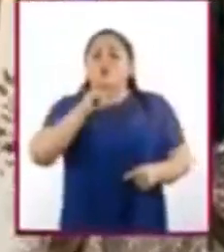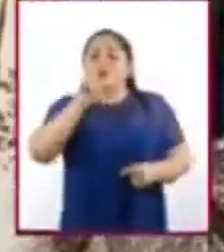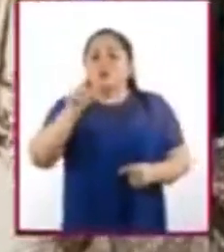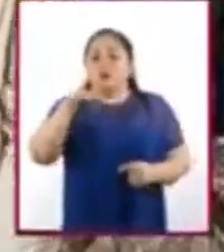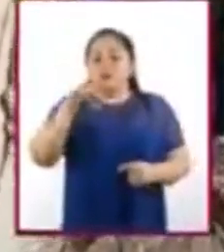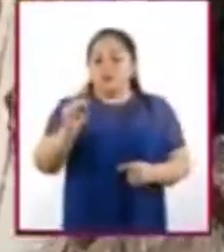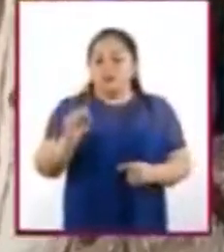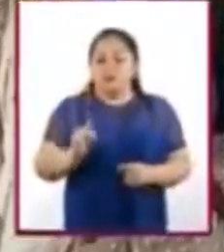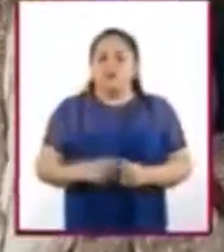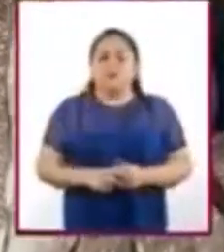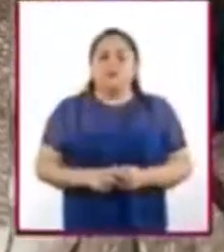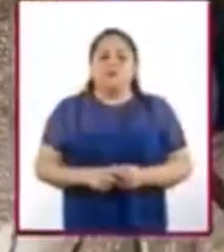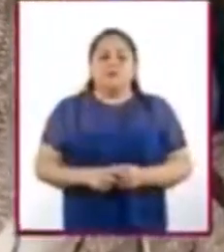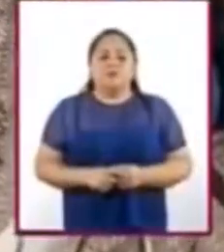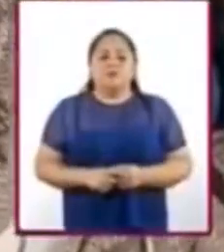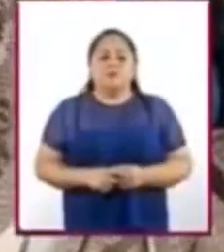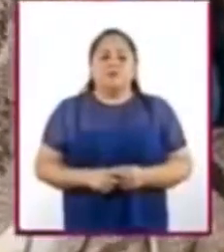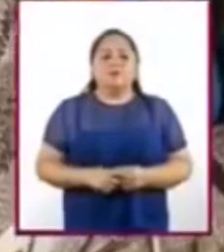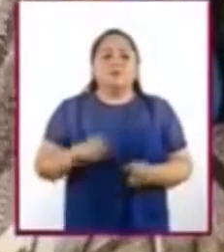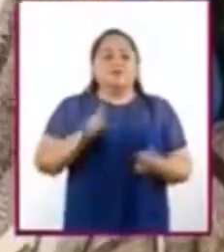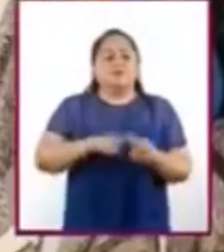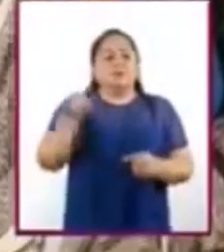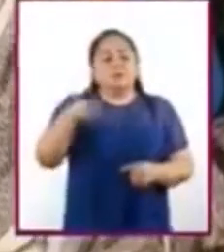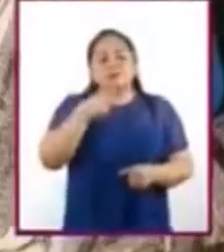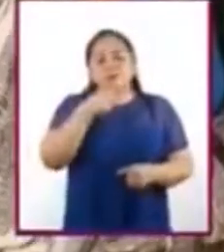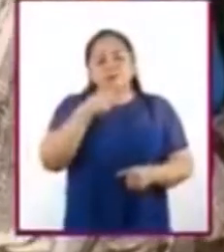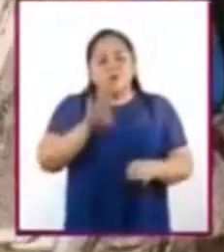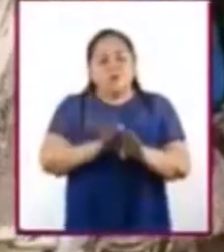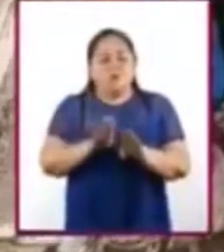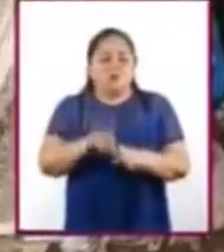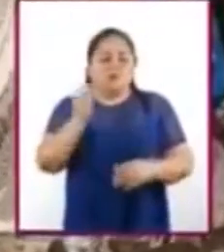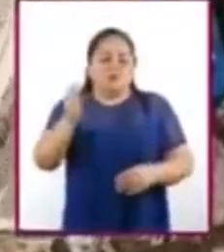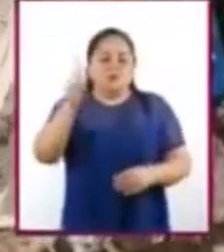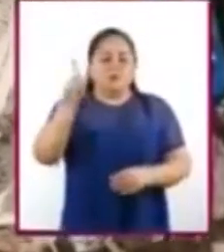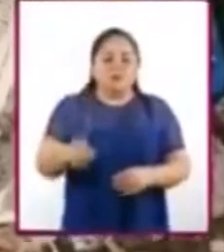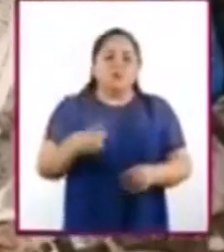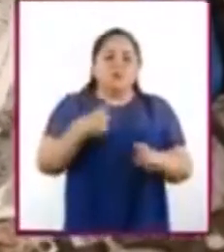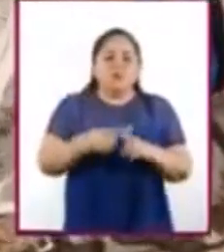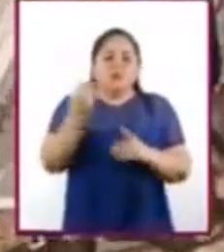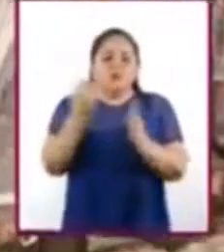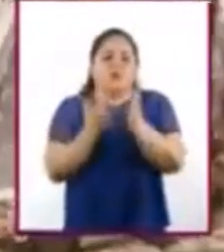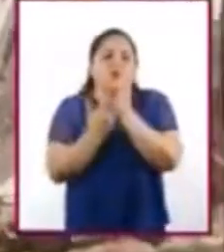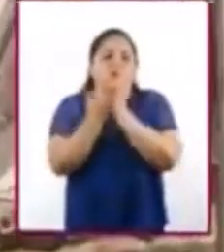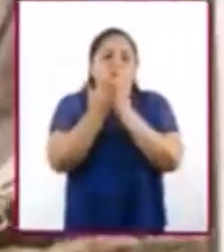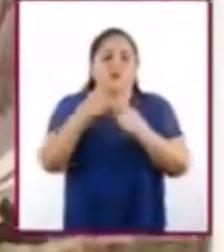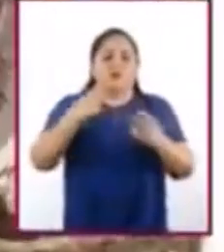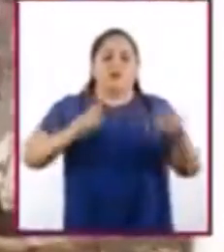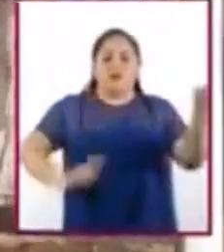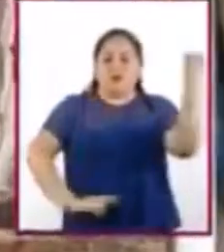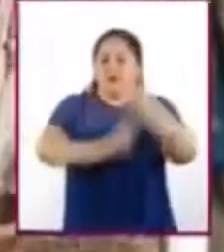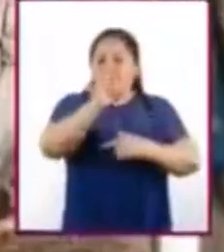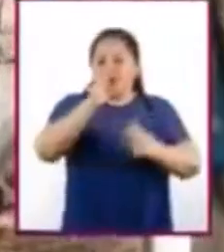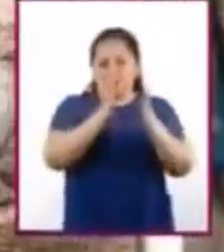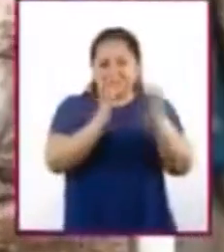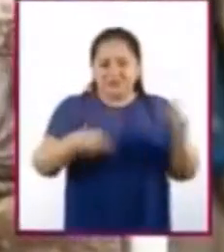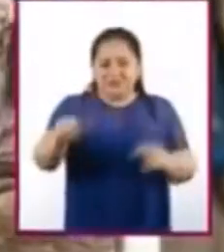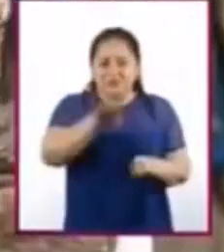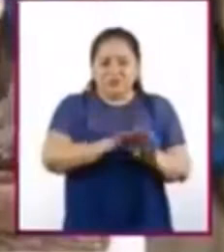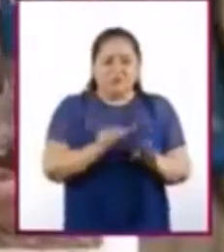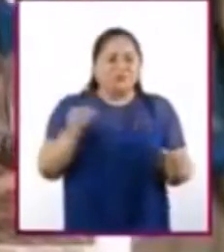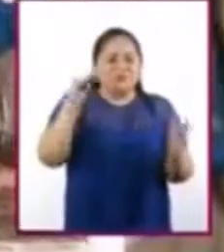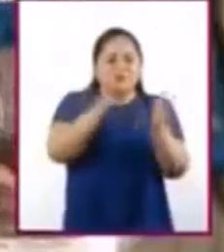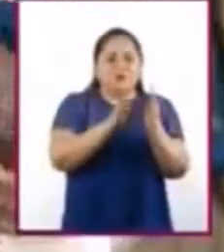Gilray, quien se considera que por los excesos de la Revolución Francesa tomó una